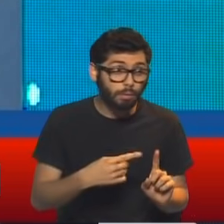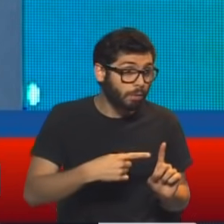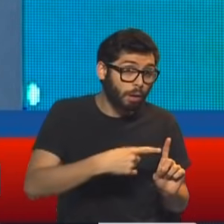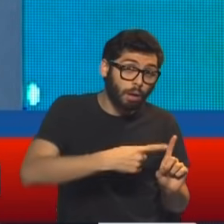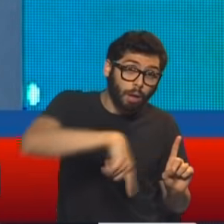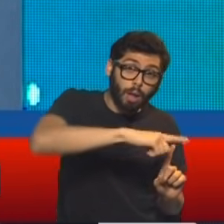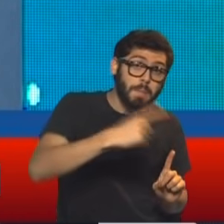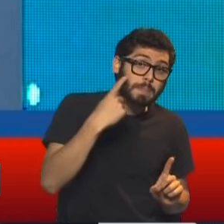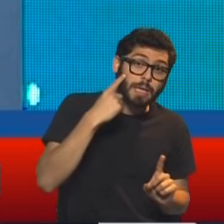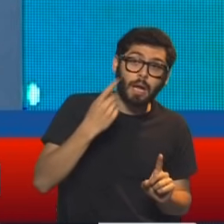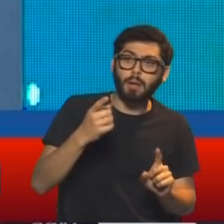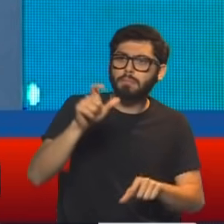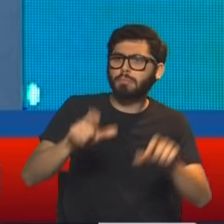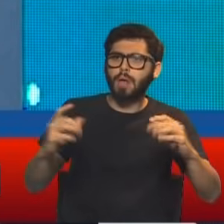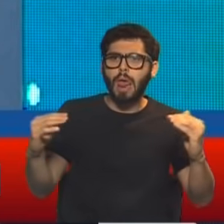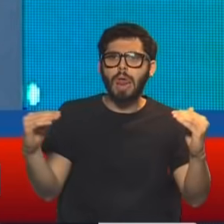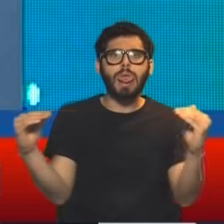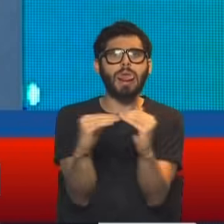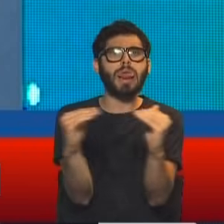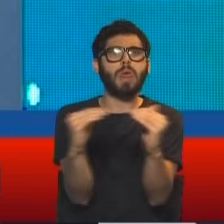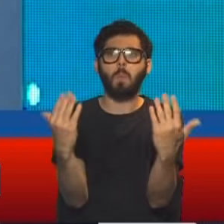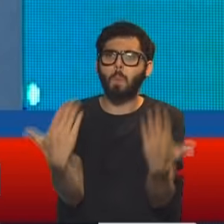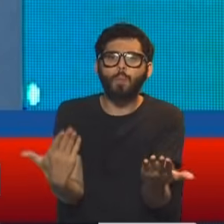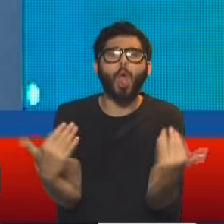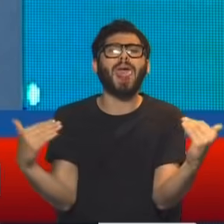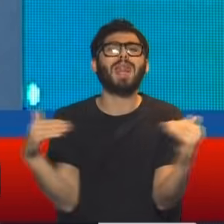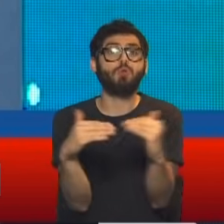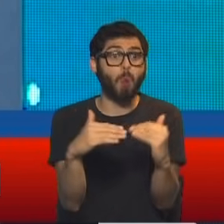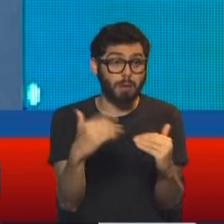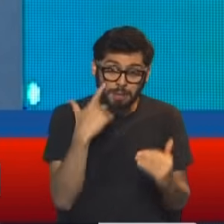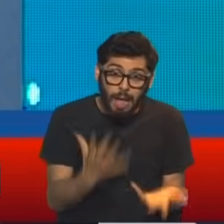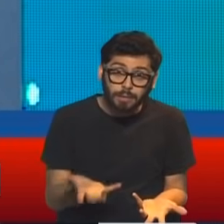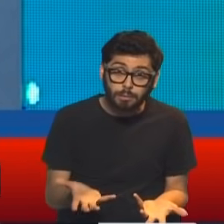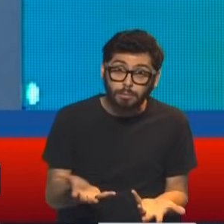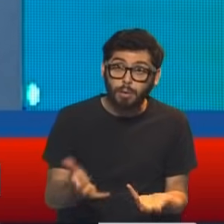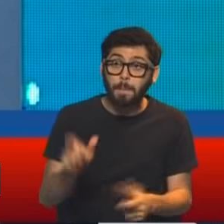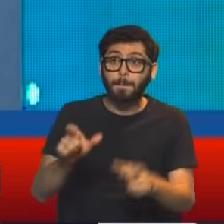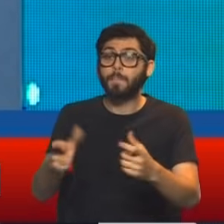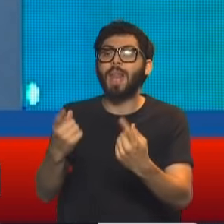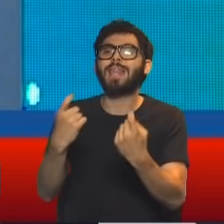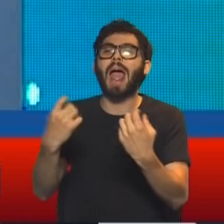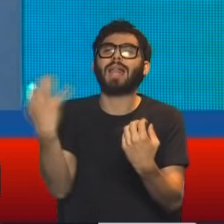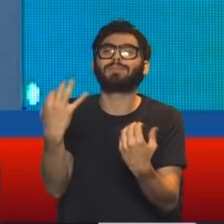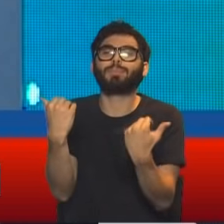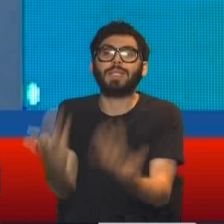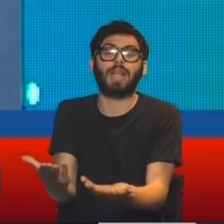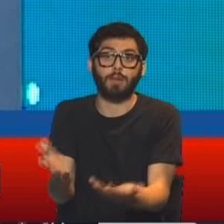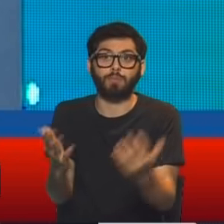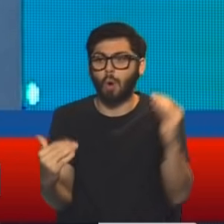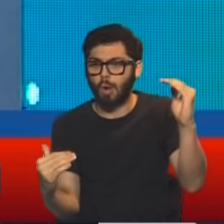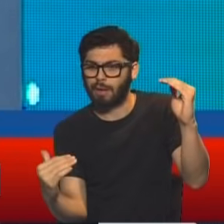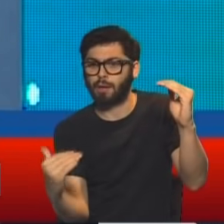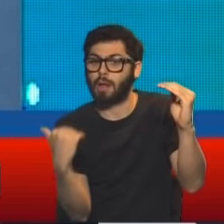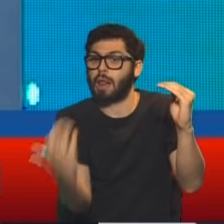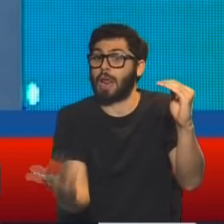igualdad o la gente tiene la misma capacidad y oportunidades? ¿Que no hay gente que necesite una atención especial? ¿Que iguale la condición de